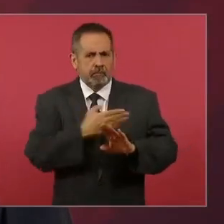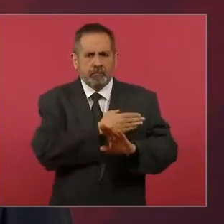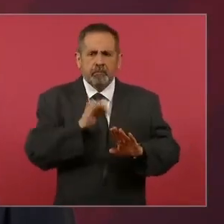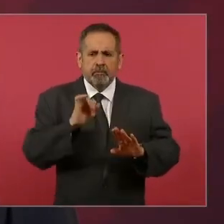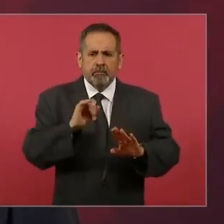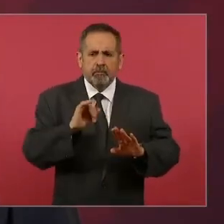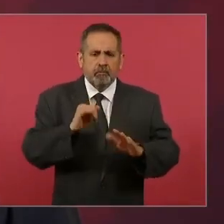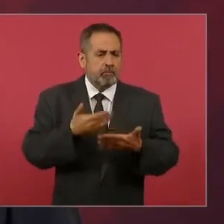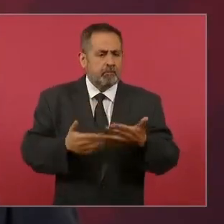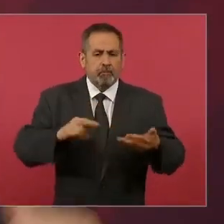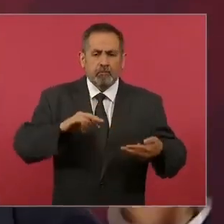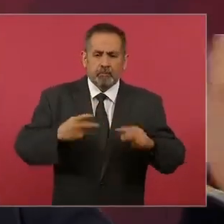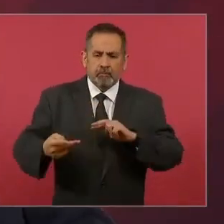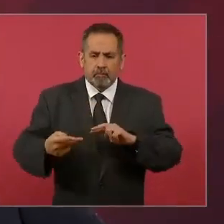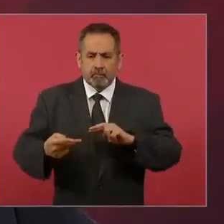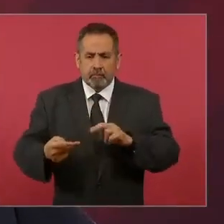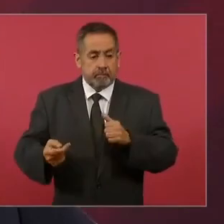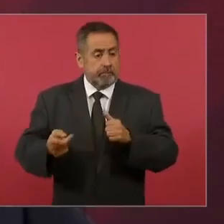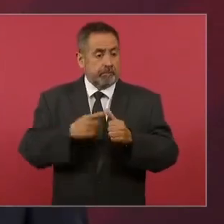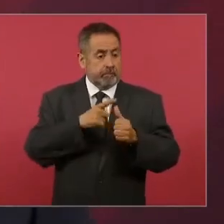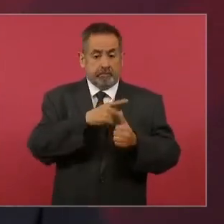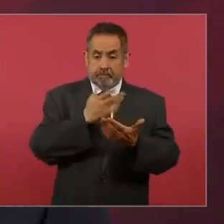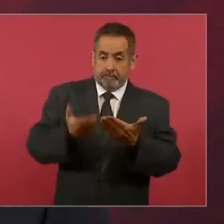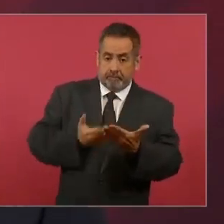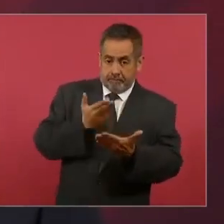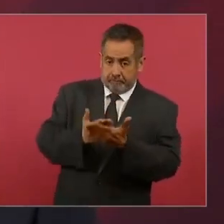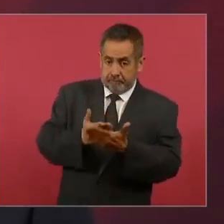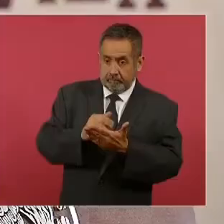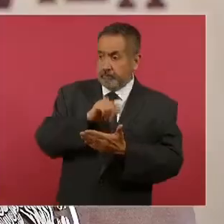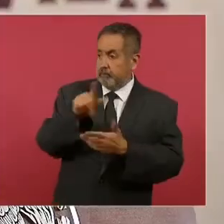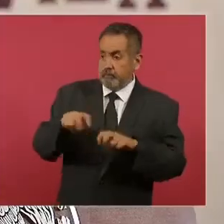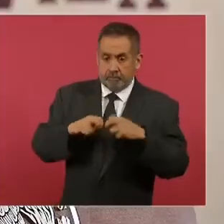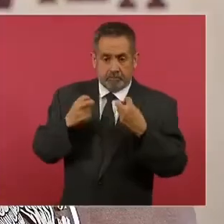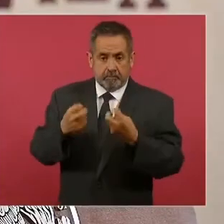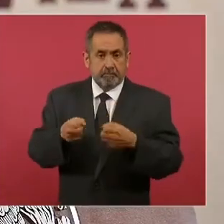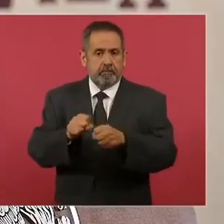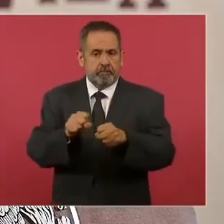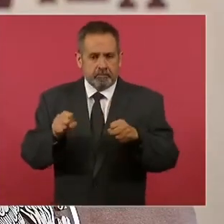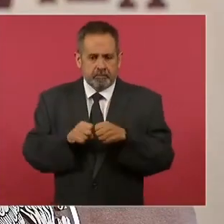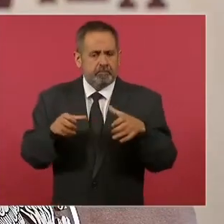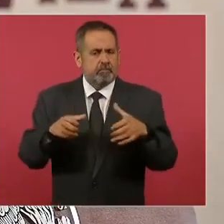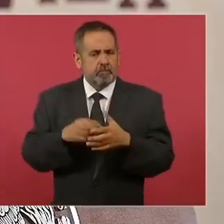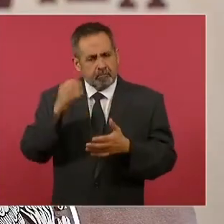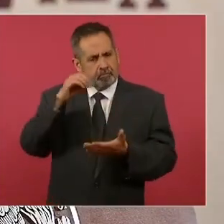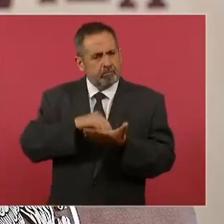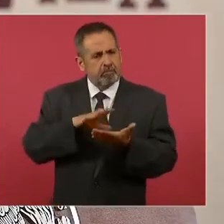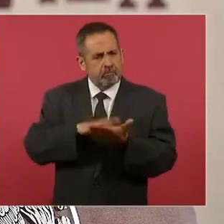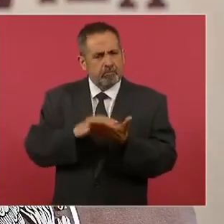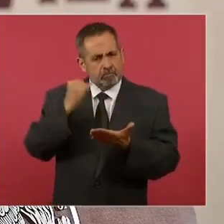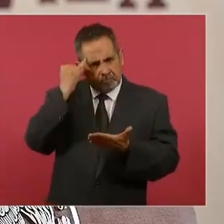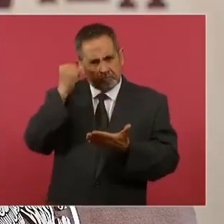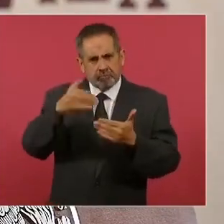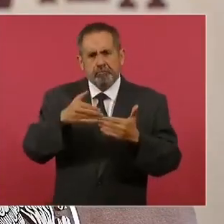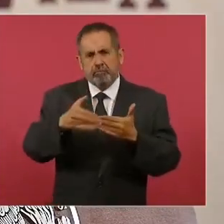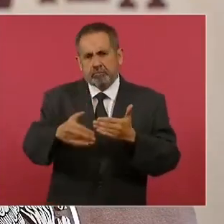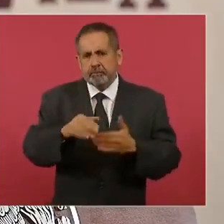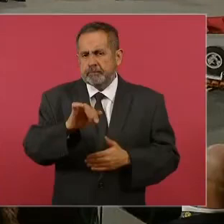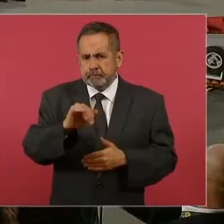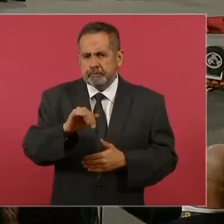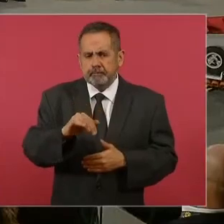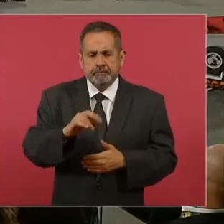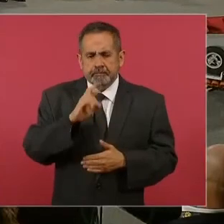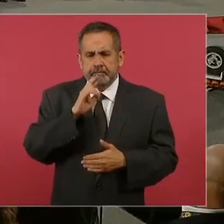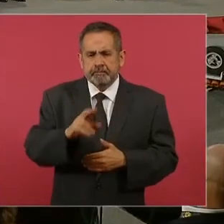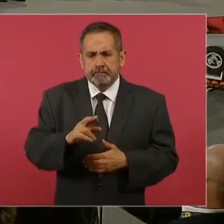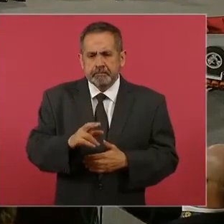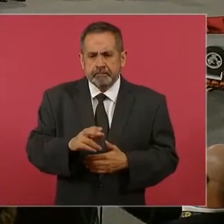la Sala, primero por su proyecto y después por la Sala, porque ha mantenido un criterio para resolver